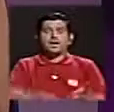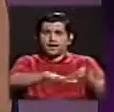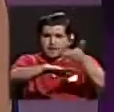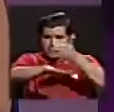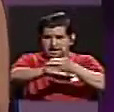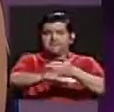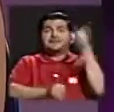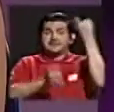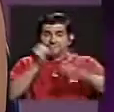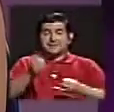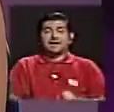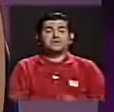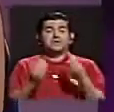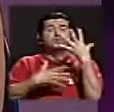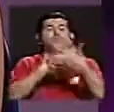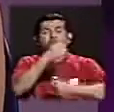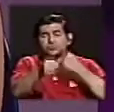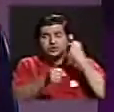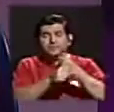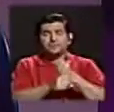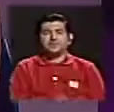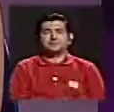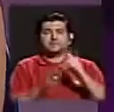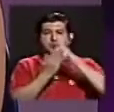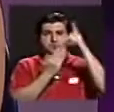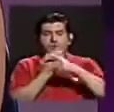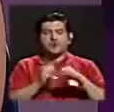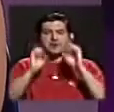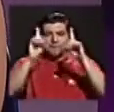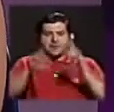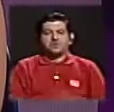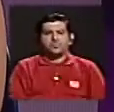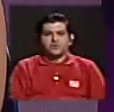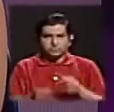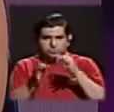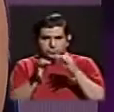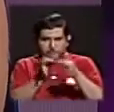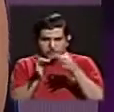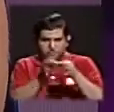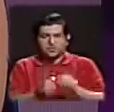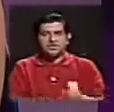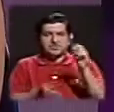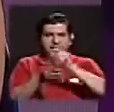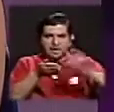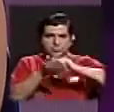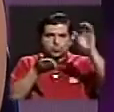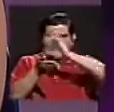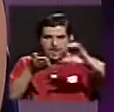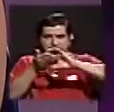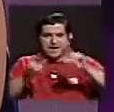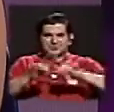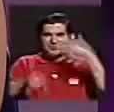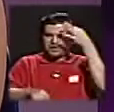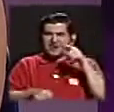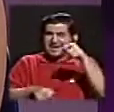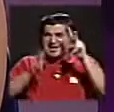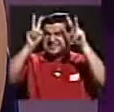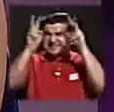avance que por fin, después de tantos años, haya un programa de educación para la sexualidad en escuelas y colegios, pero creemos que todavía en este